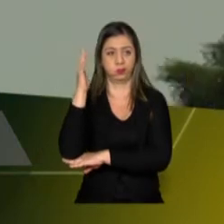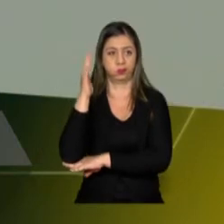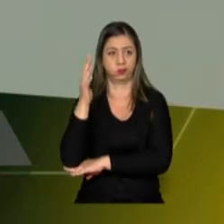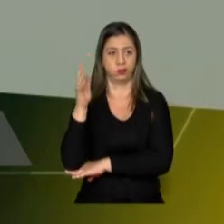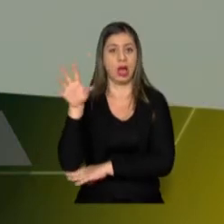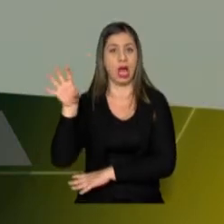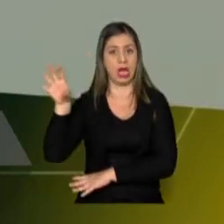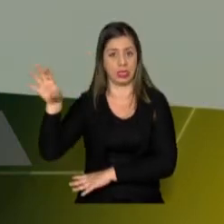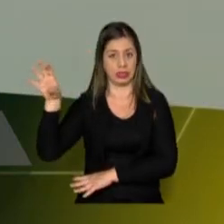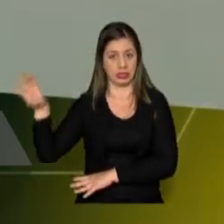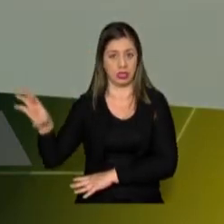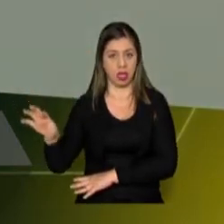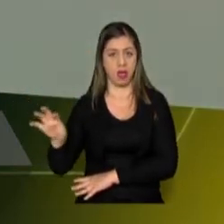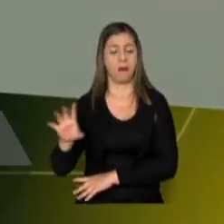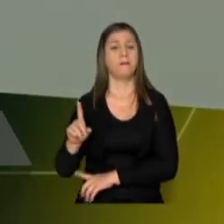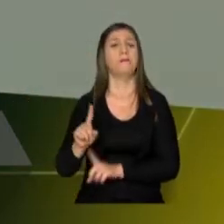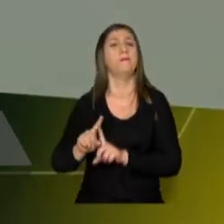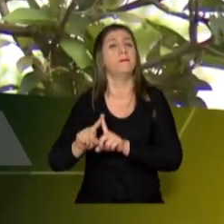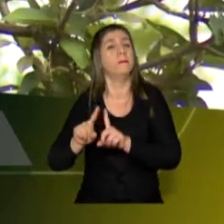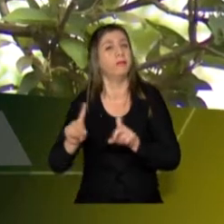desde sus estados. Pero